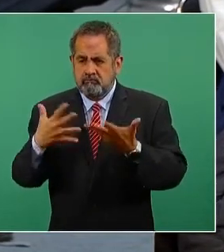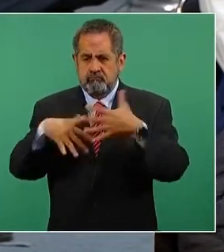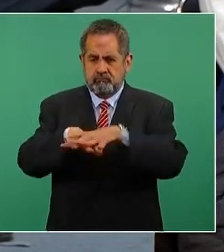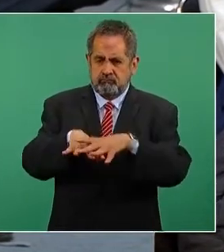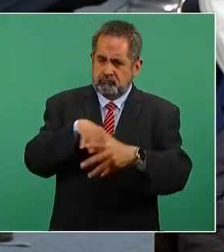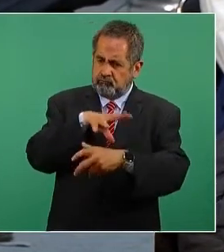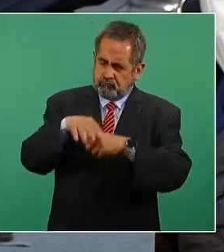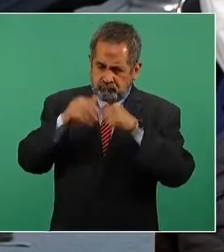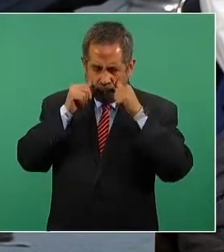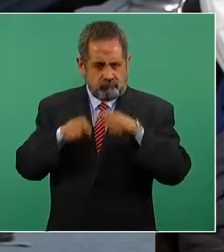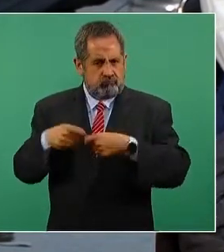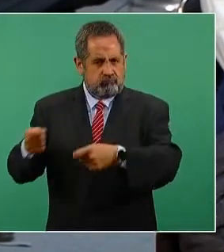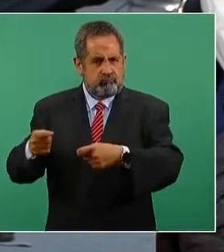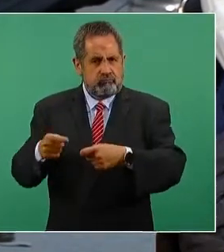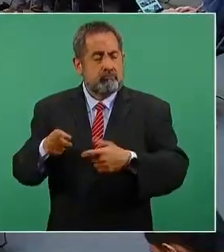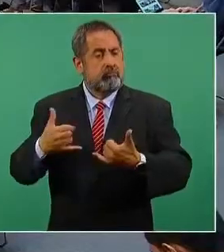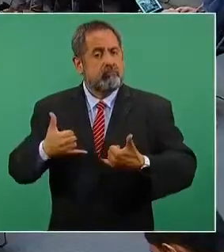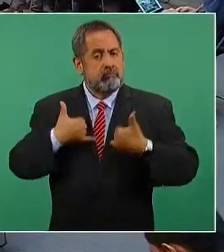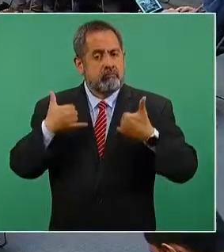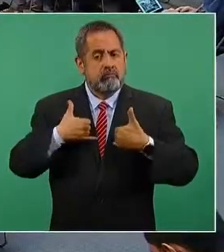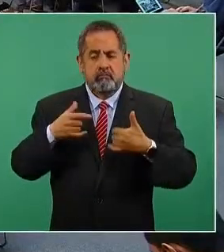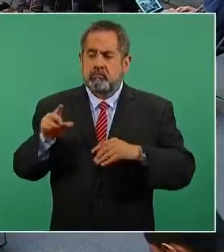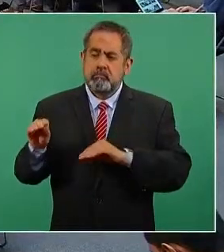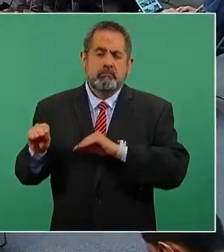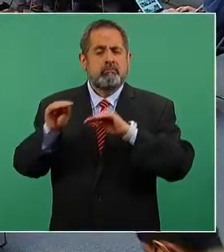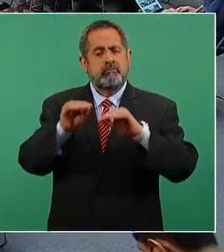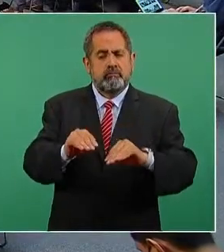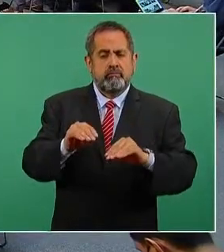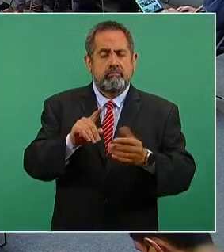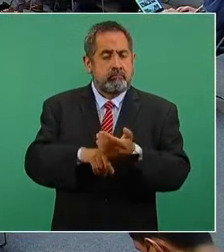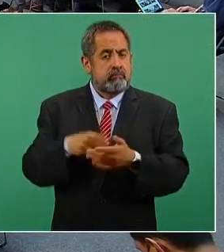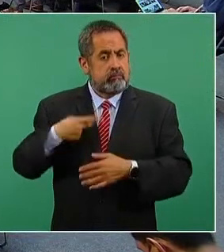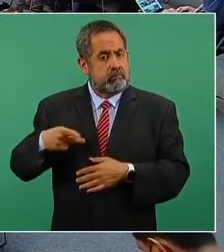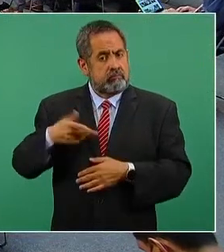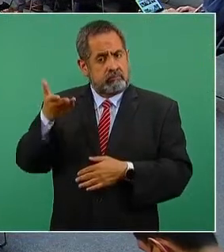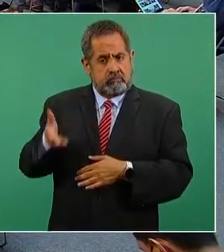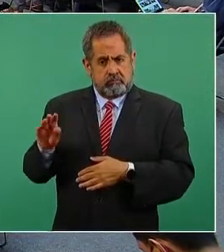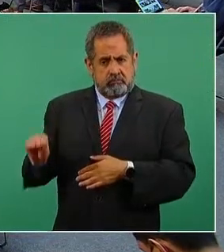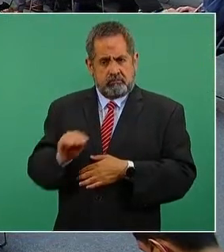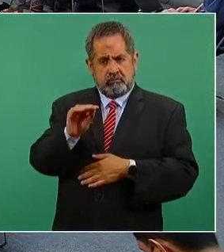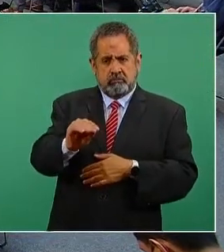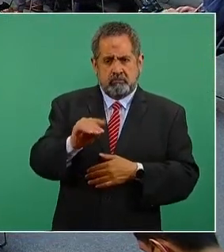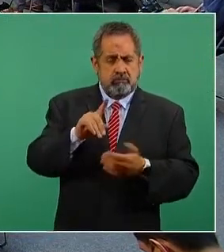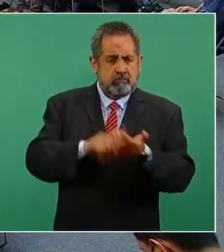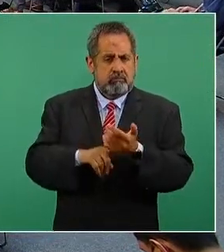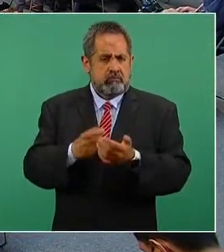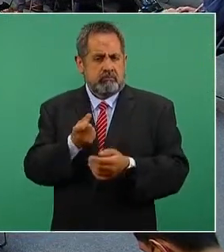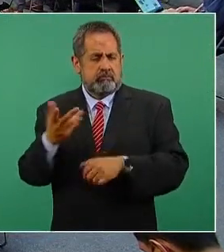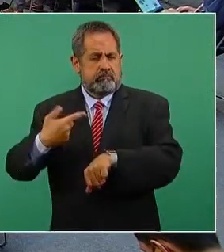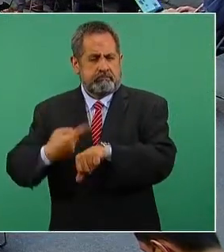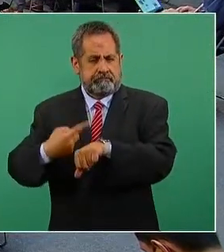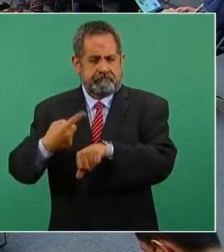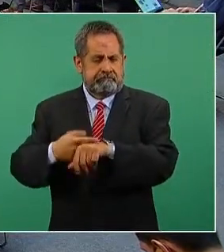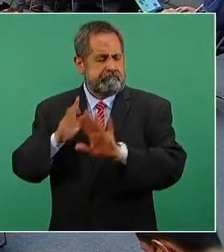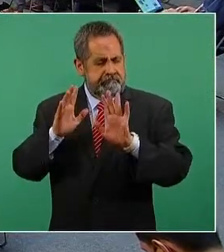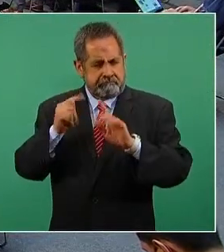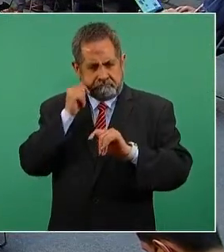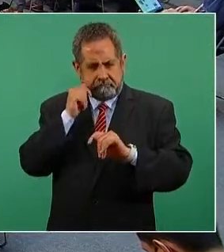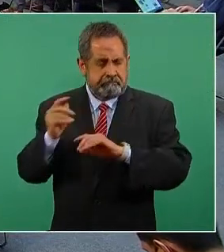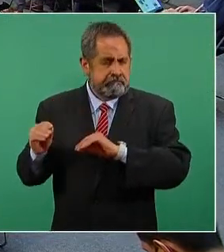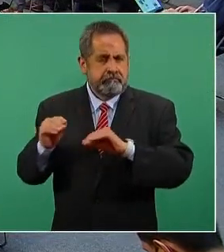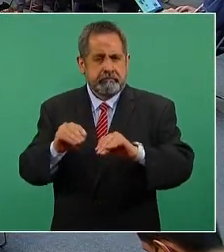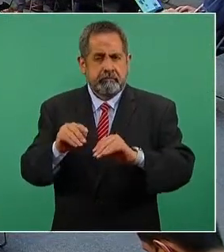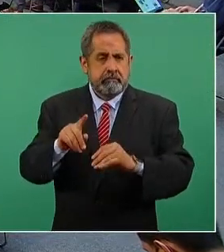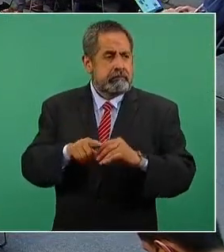tremendo, presidente, un joven por fin llega, un ciudadano llega a este puesto, piensa padecer una enfermedad que le acarrea